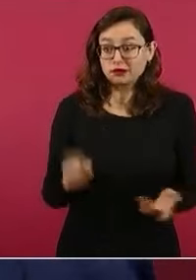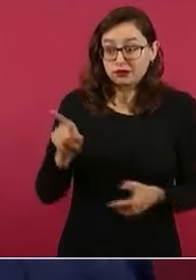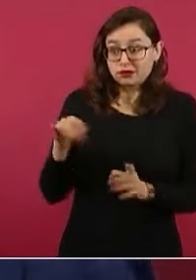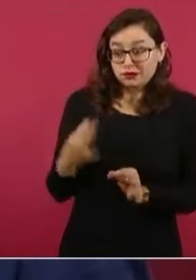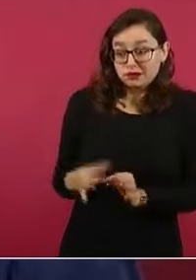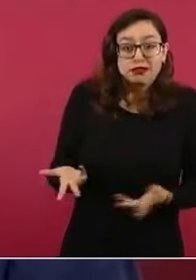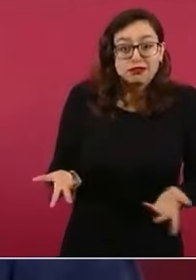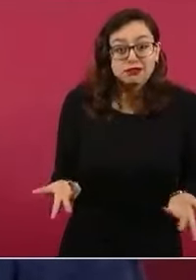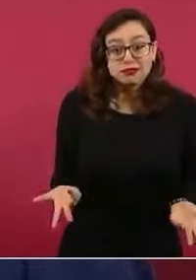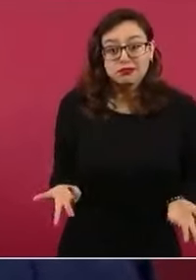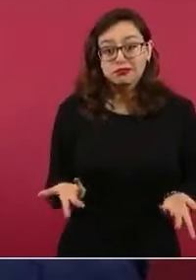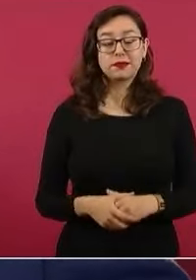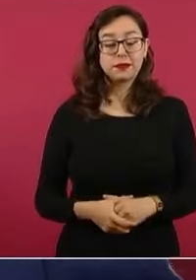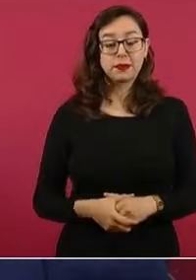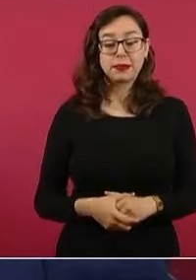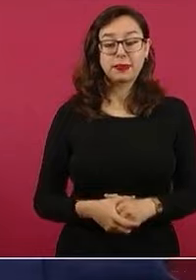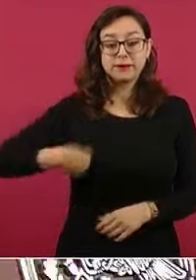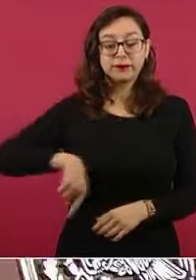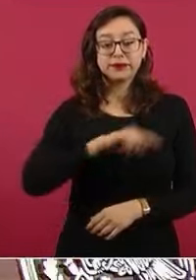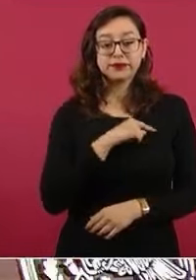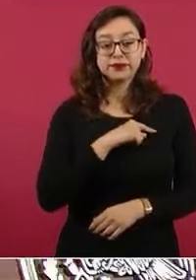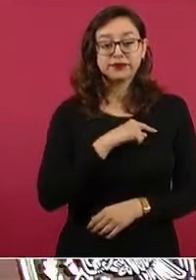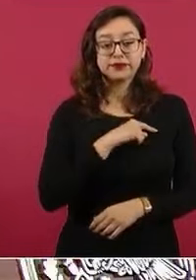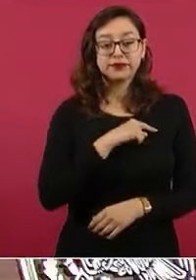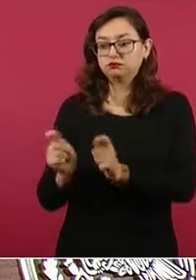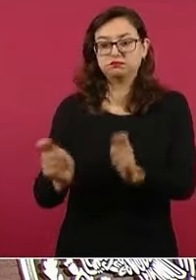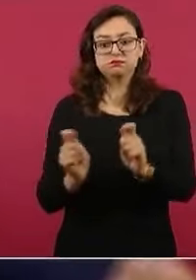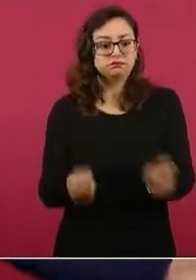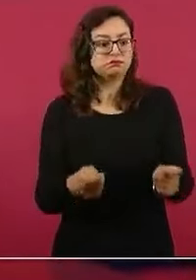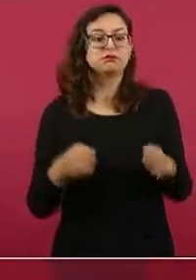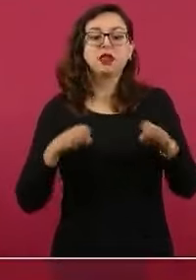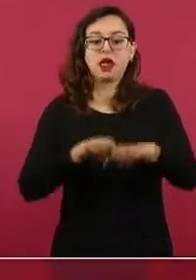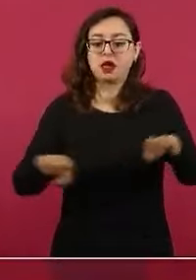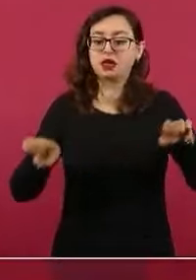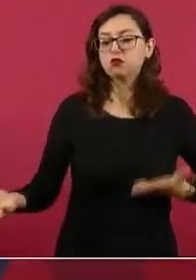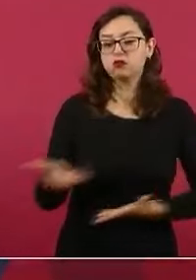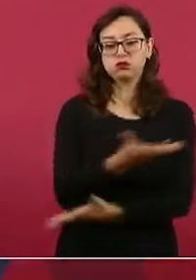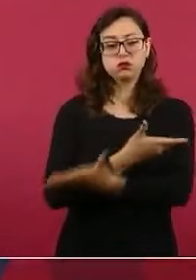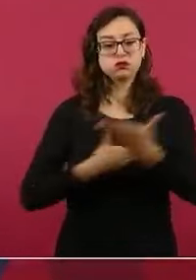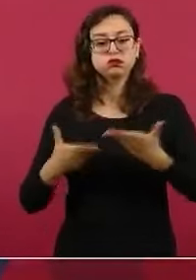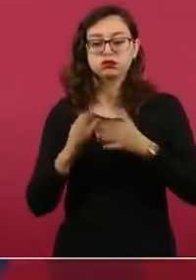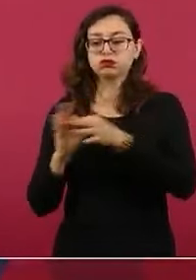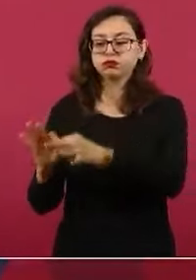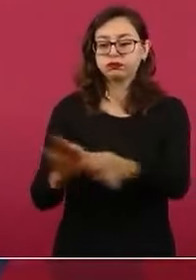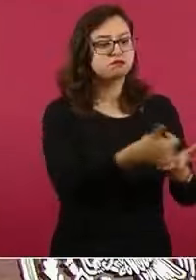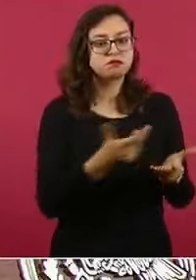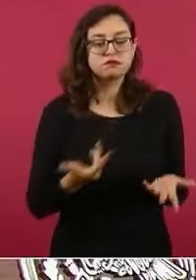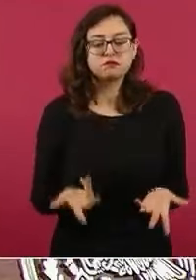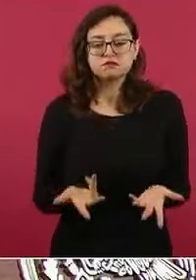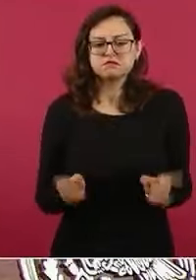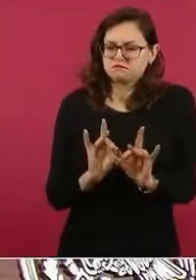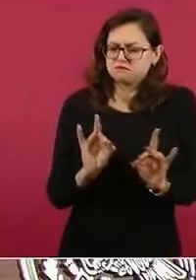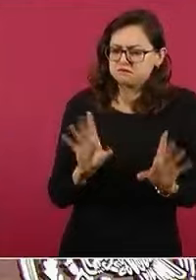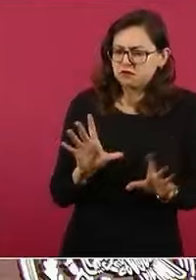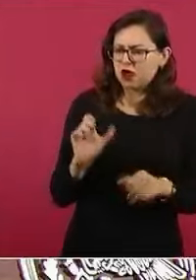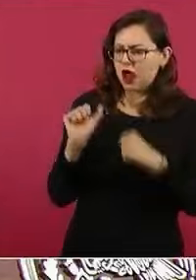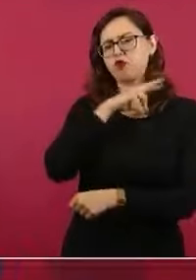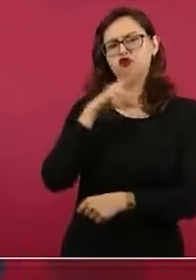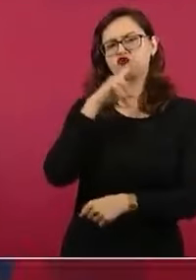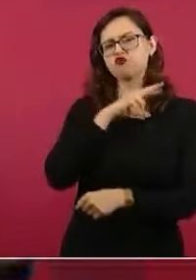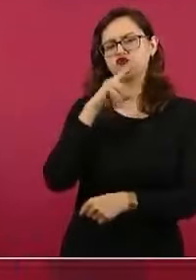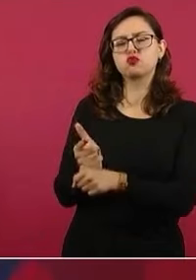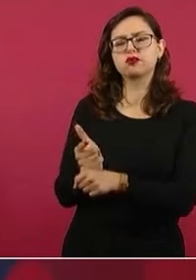¿no?, del cargo. Nosotros somos un equipo, nos ayudamos mutuamente, y cuando hay algo irregular se